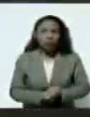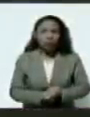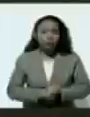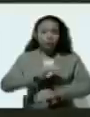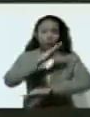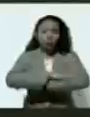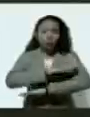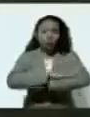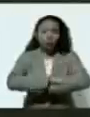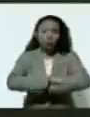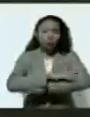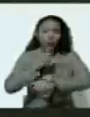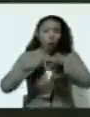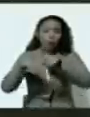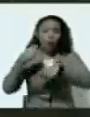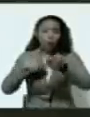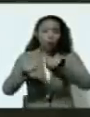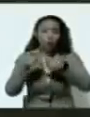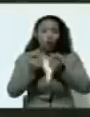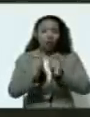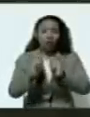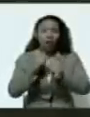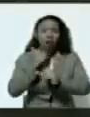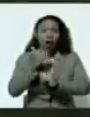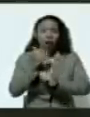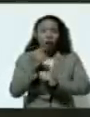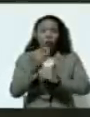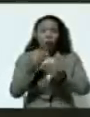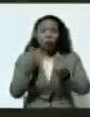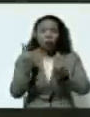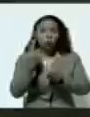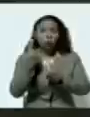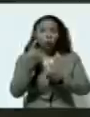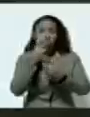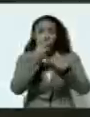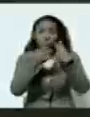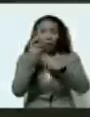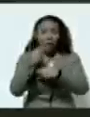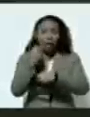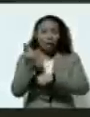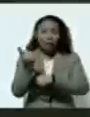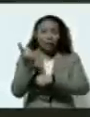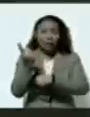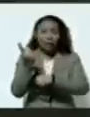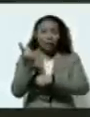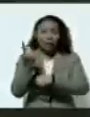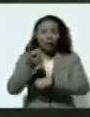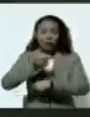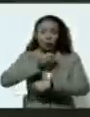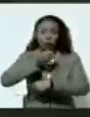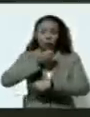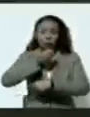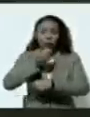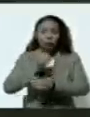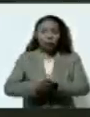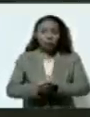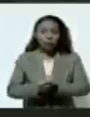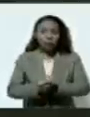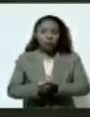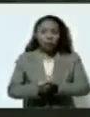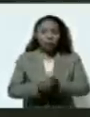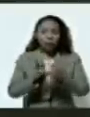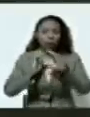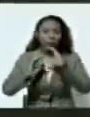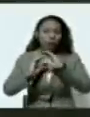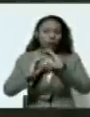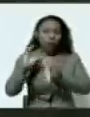Obedecía algún negocio ilegal o se trataba simplemente de turismo, así señala la comentarista del medio de